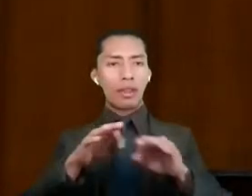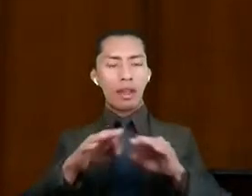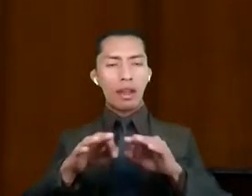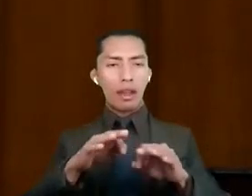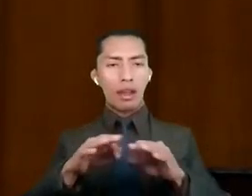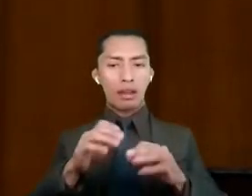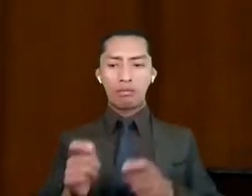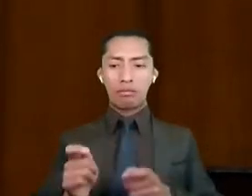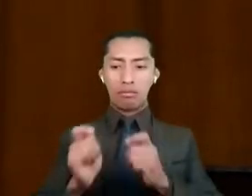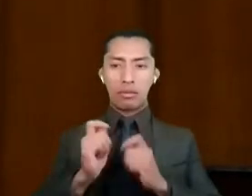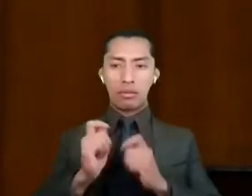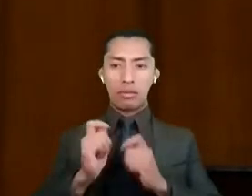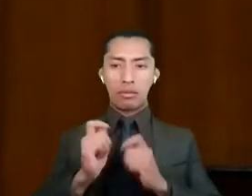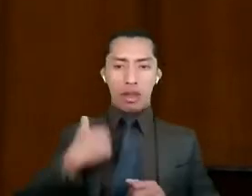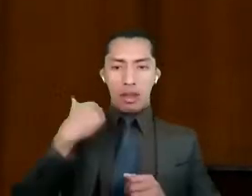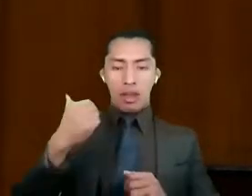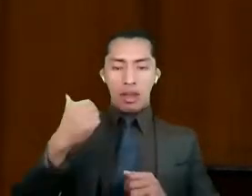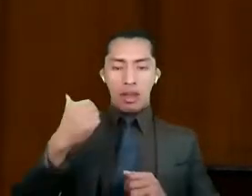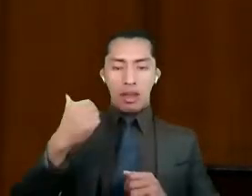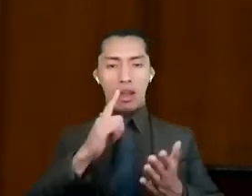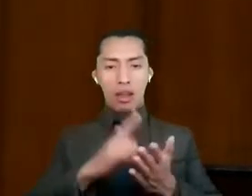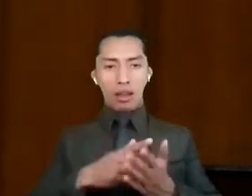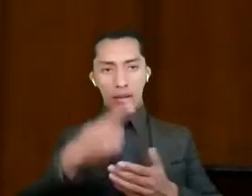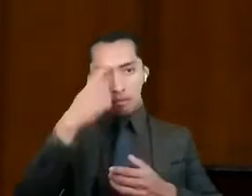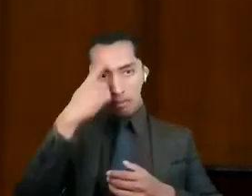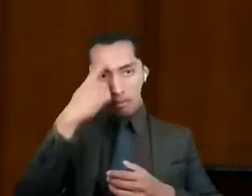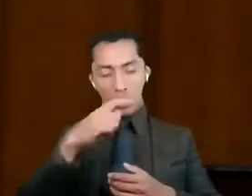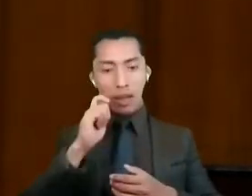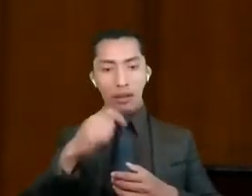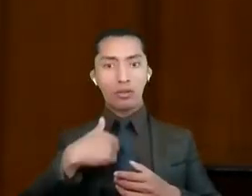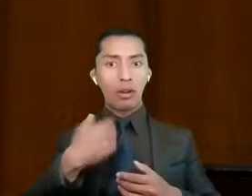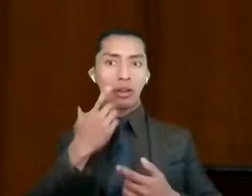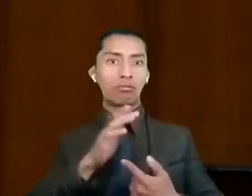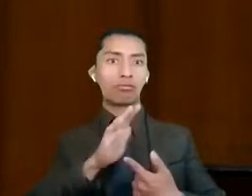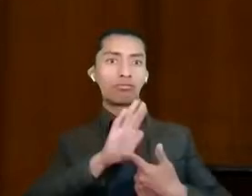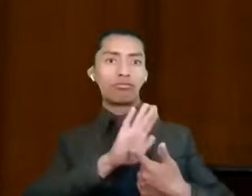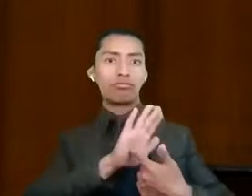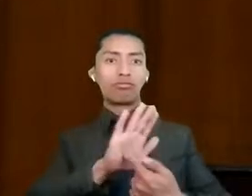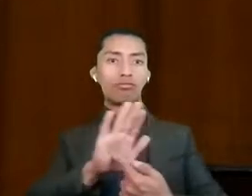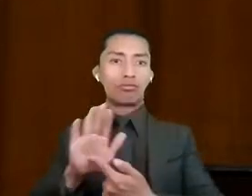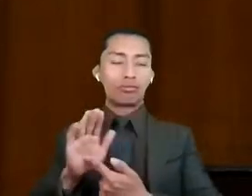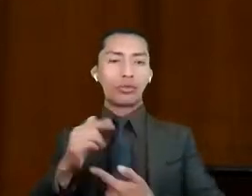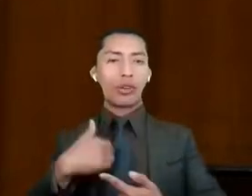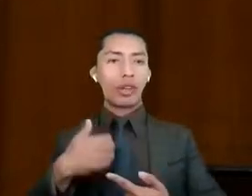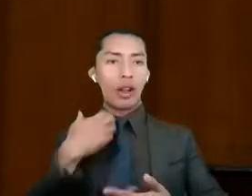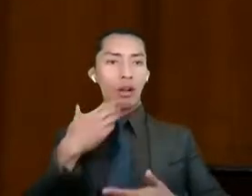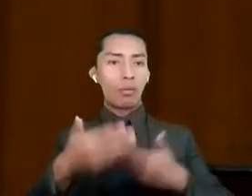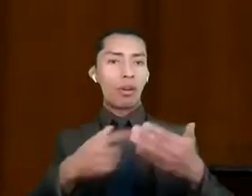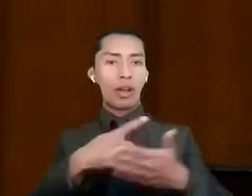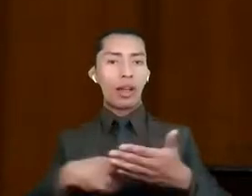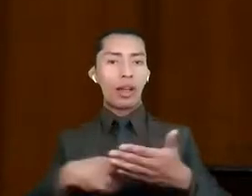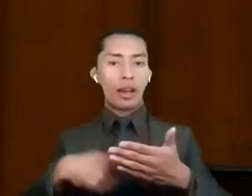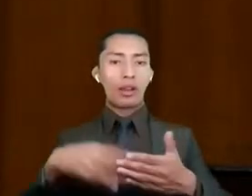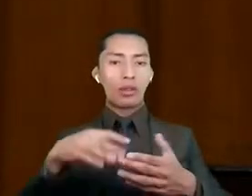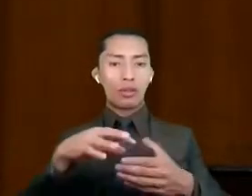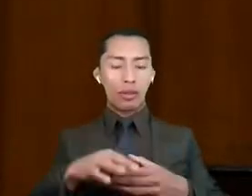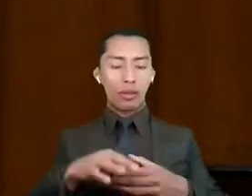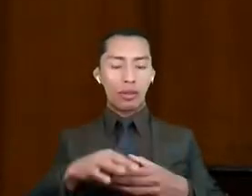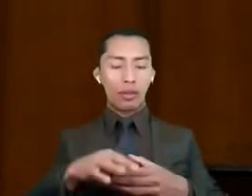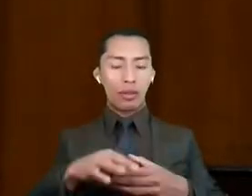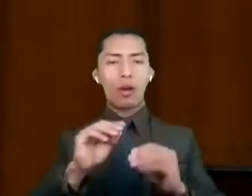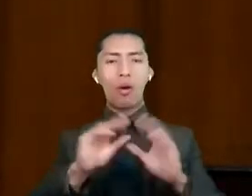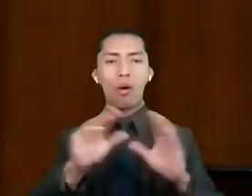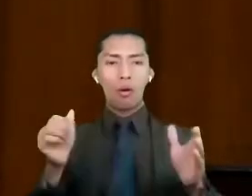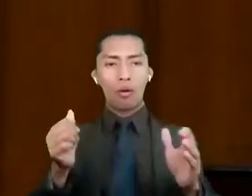responsabilidad conferida por la ley como antesala al proceso electoral. Y por supuesto, señor secretario, en el tema de